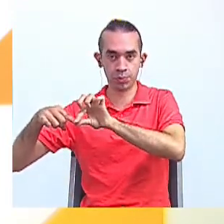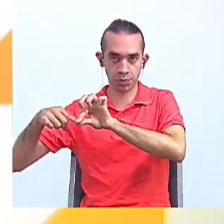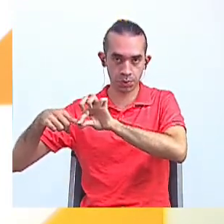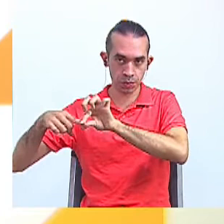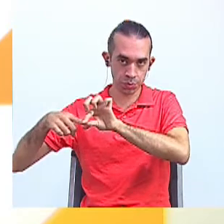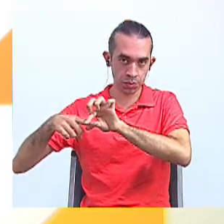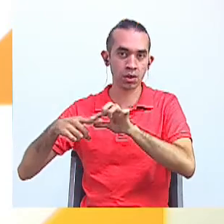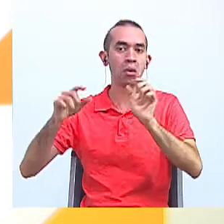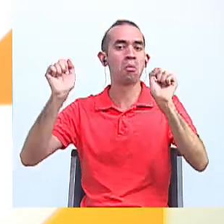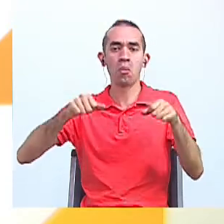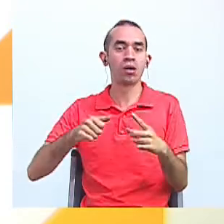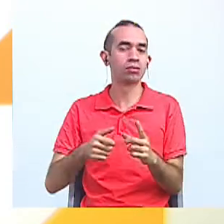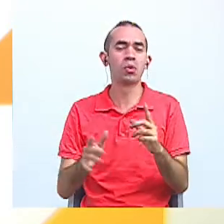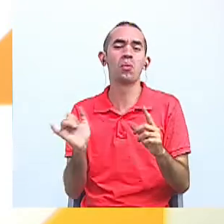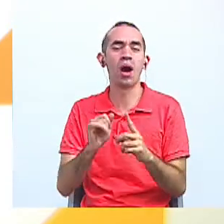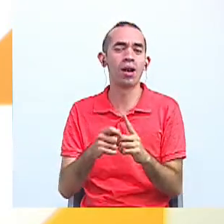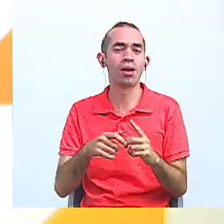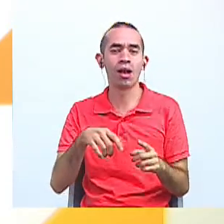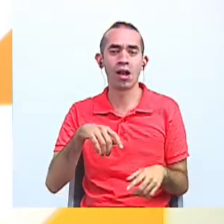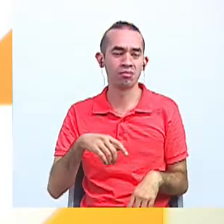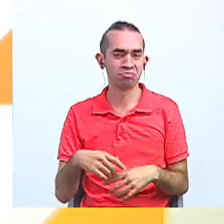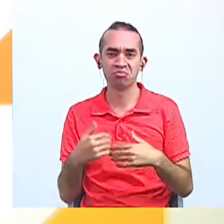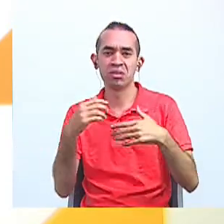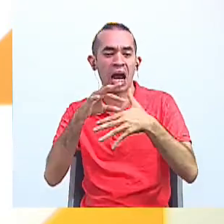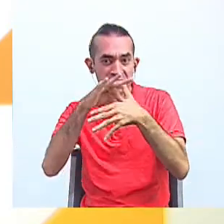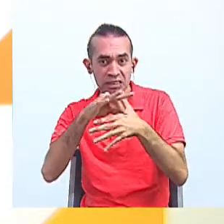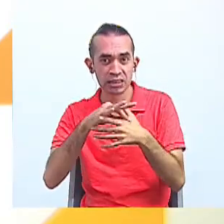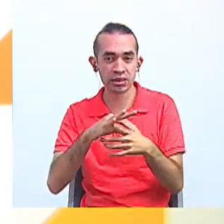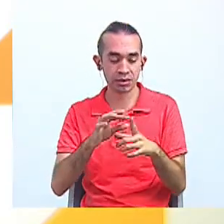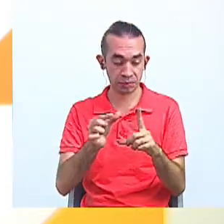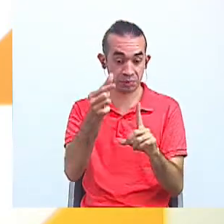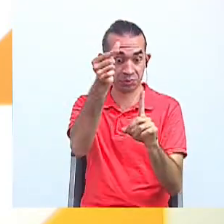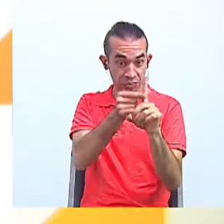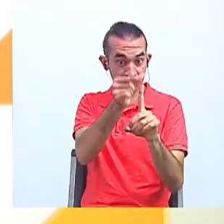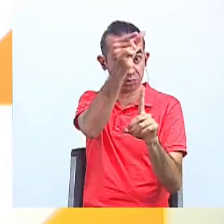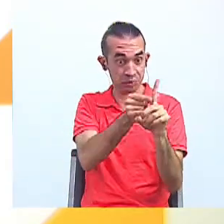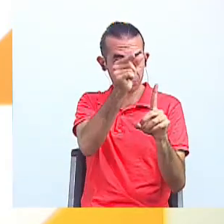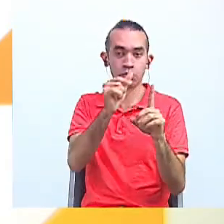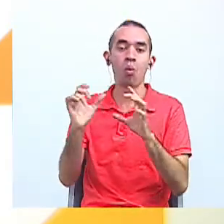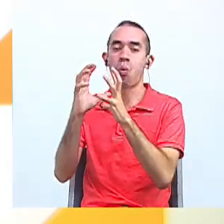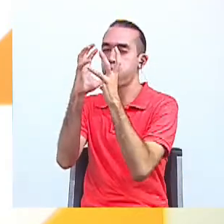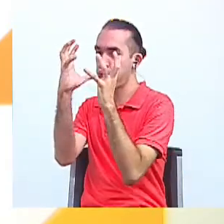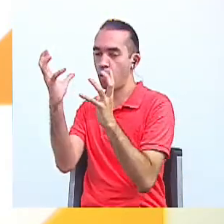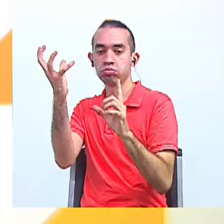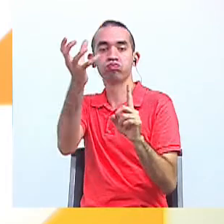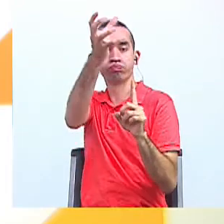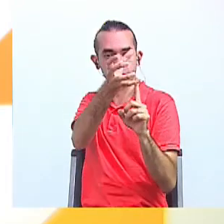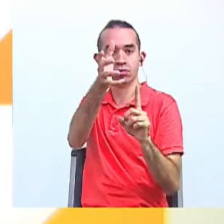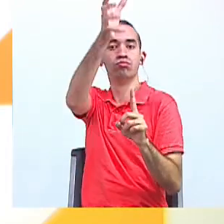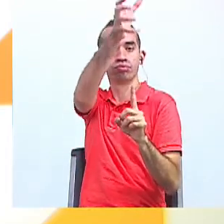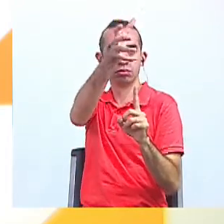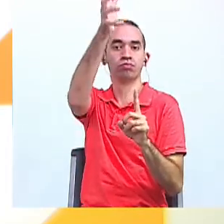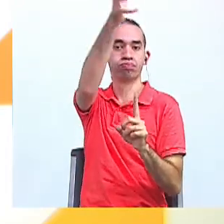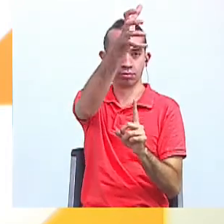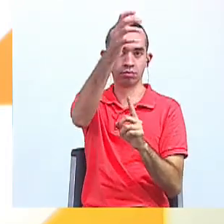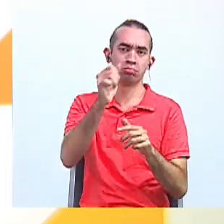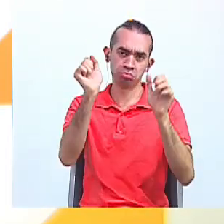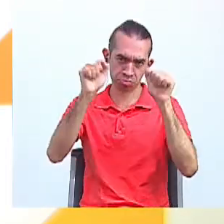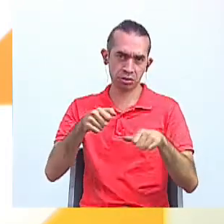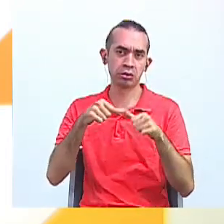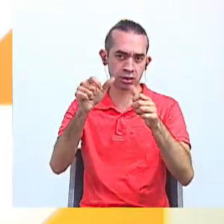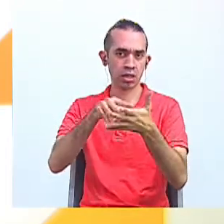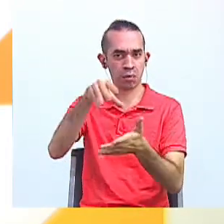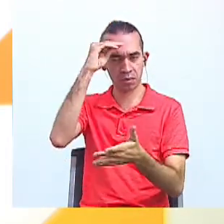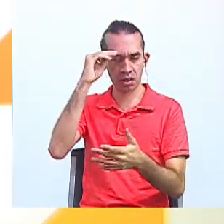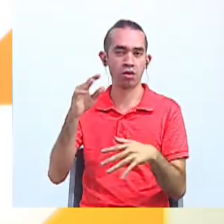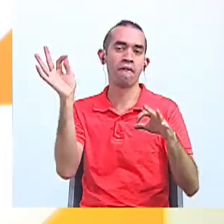globos en un mismo pincho. Les queda ahí de tarea para que lo hagan y sigan aprendiendo sobre la física. Vamos a dejar el globo por